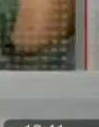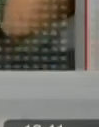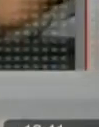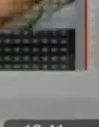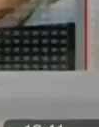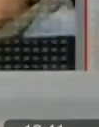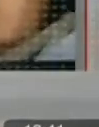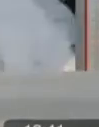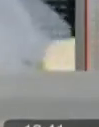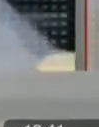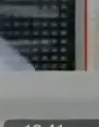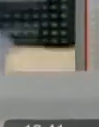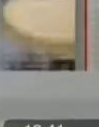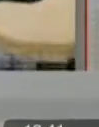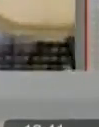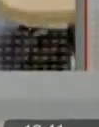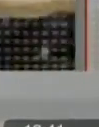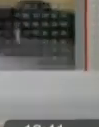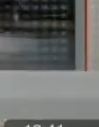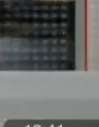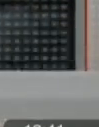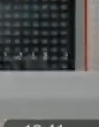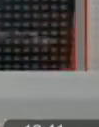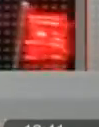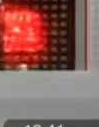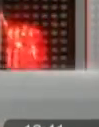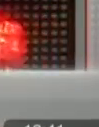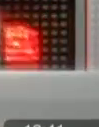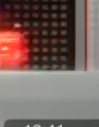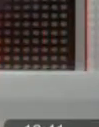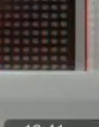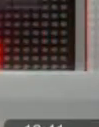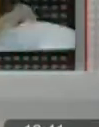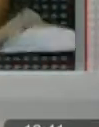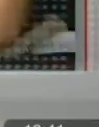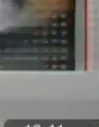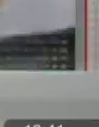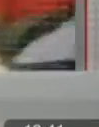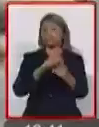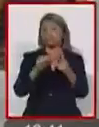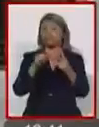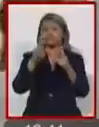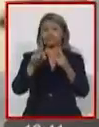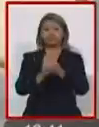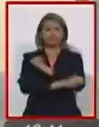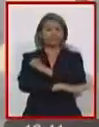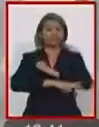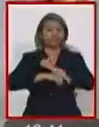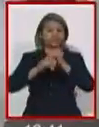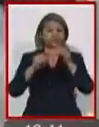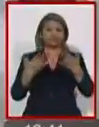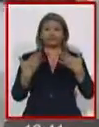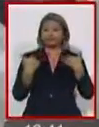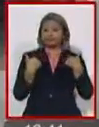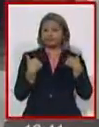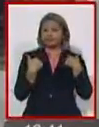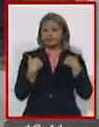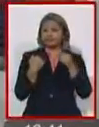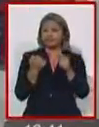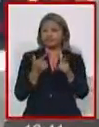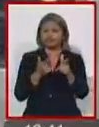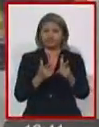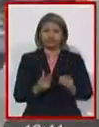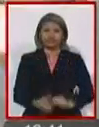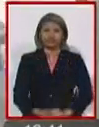Frustran robo en una farmacia. La oportuna acción de guardias de seguridad permitió atrapar a dos presuntos antisociales que portaban un arma